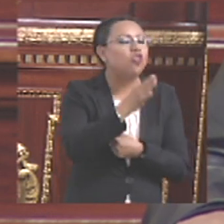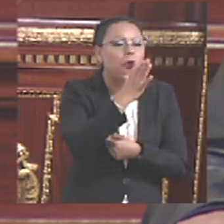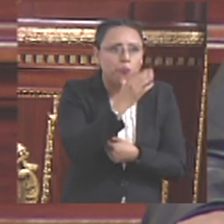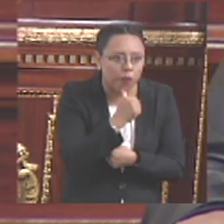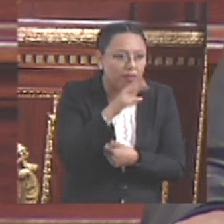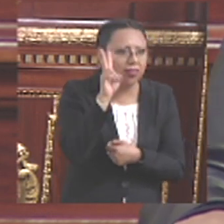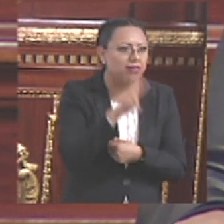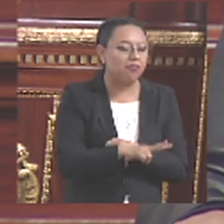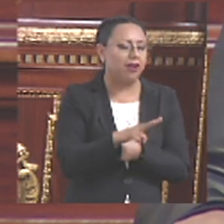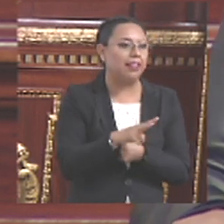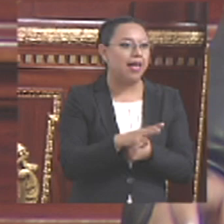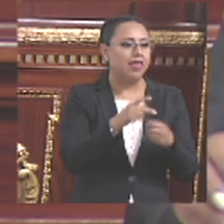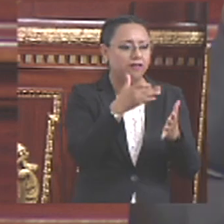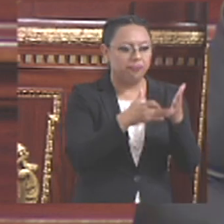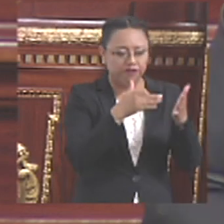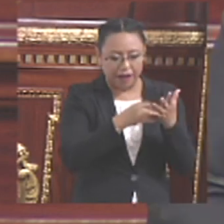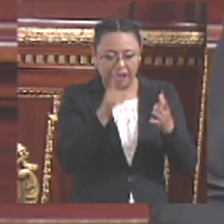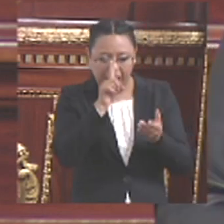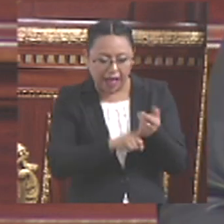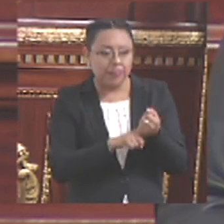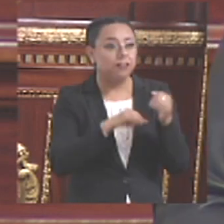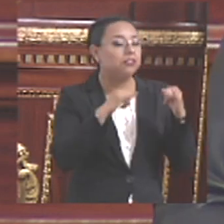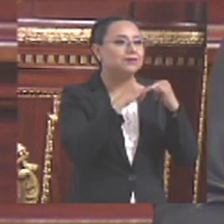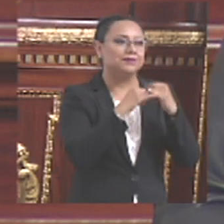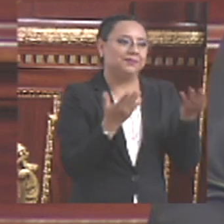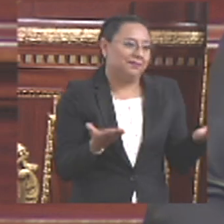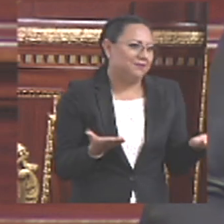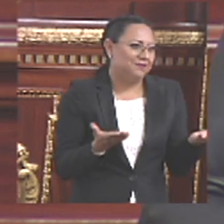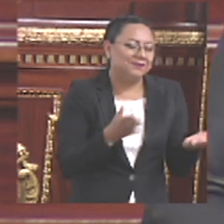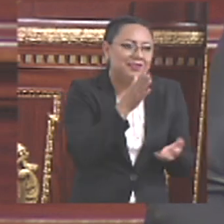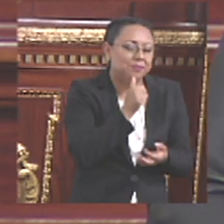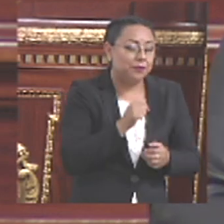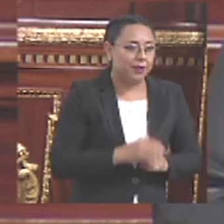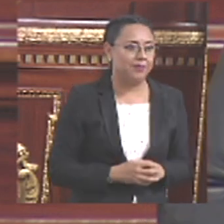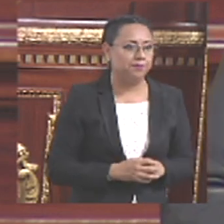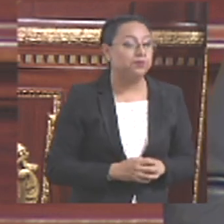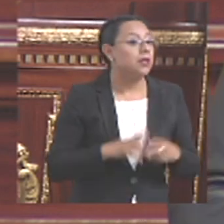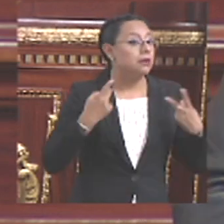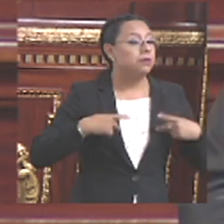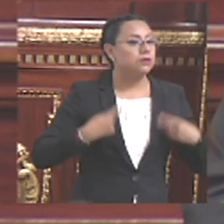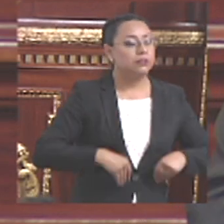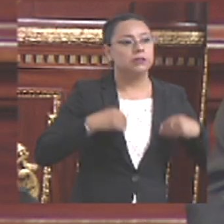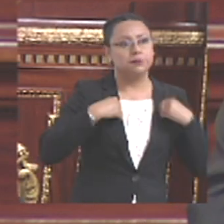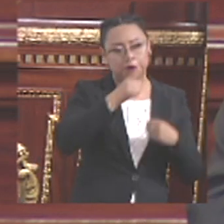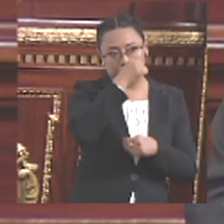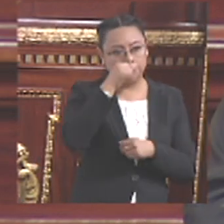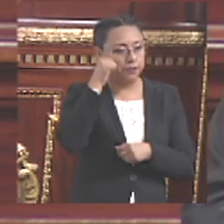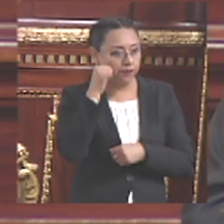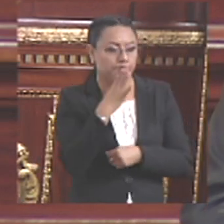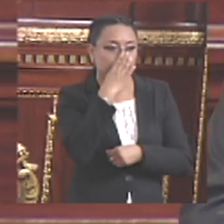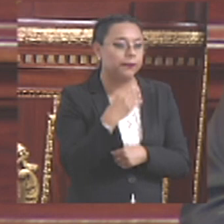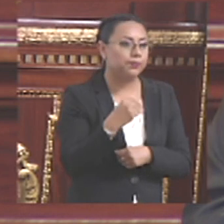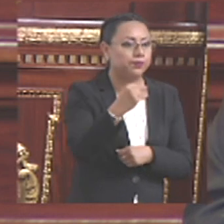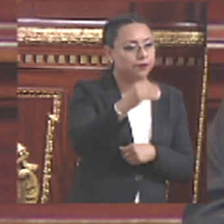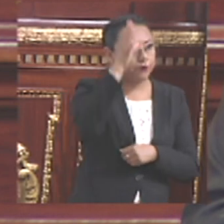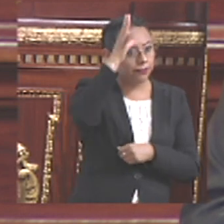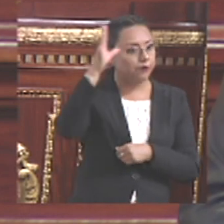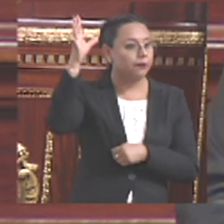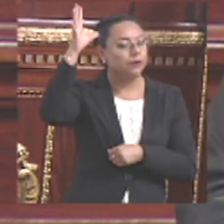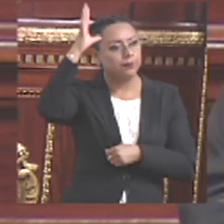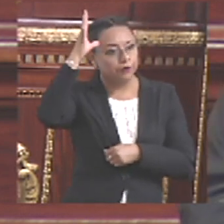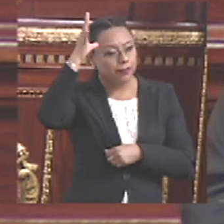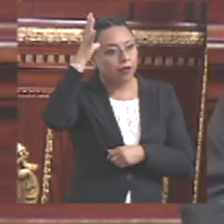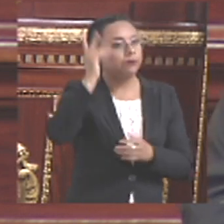del propio instituto. Damnificados de las demarcaciones de Benito Juárez, Coyoacán, Cuauhtémoc y Tláhuac, entre